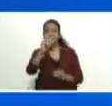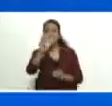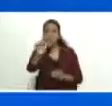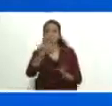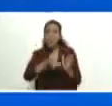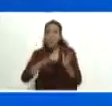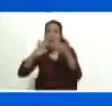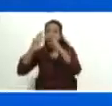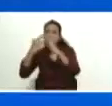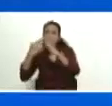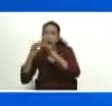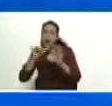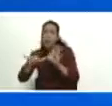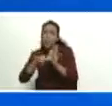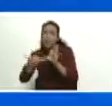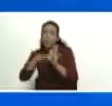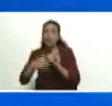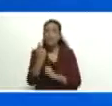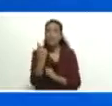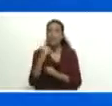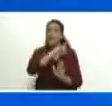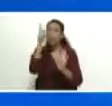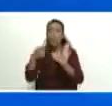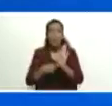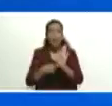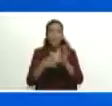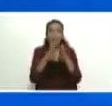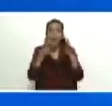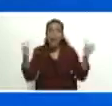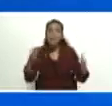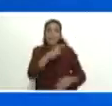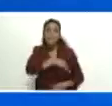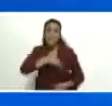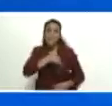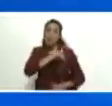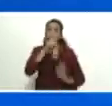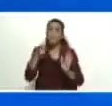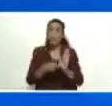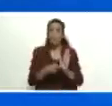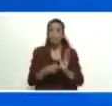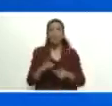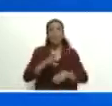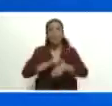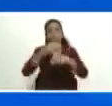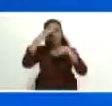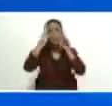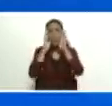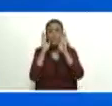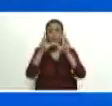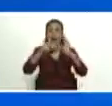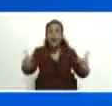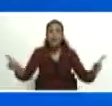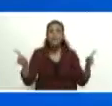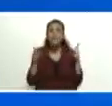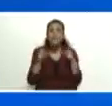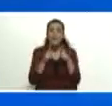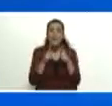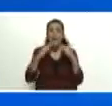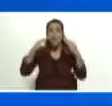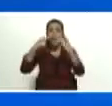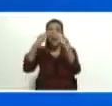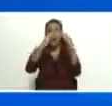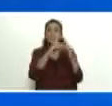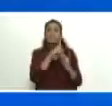Naum, que es lo único que nos falta para tener nuestros centros grandes reparados y los consultorios. La sala de rehabilitación de Las